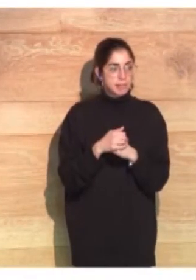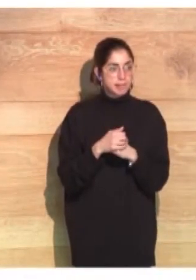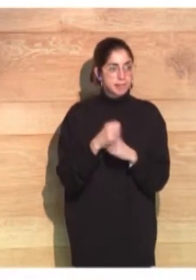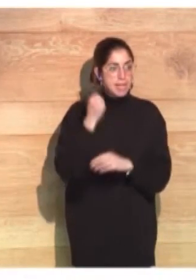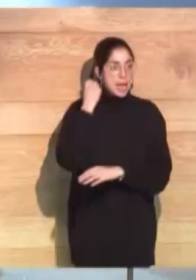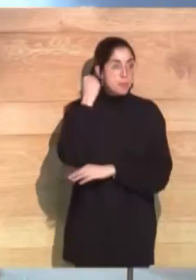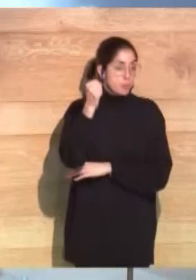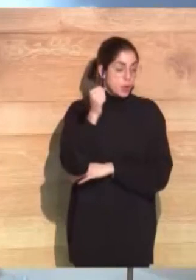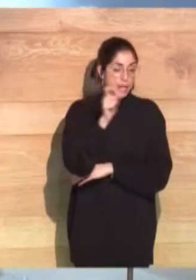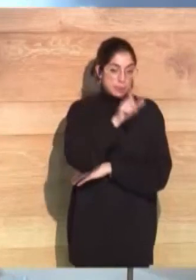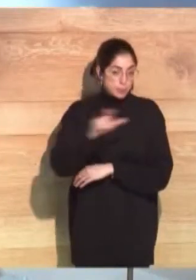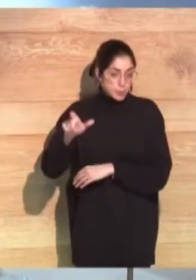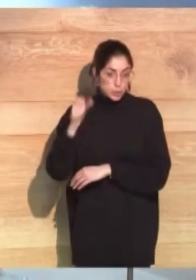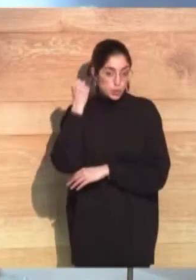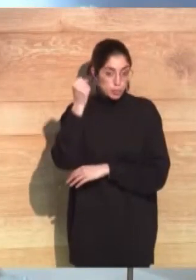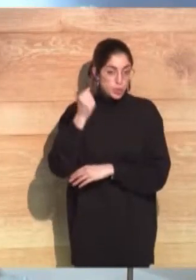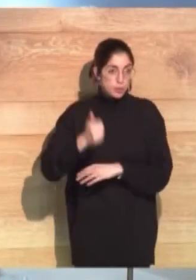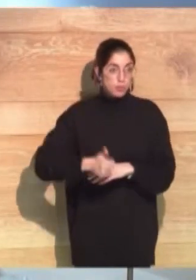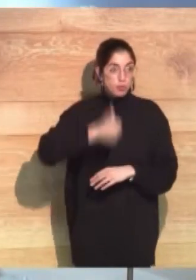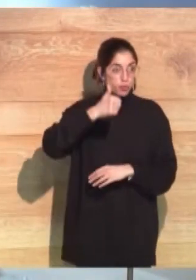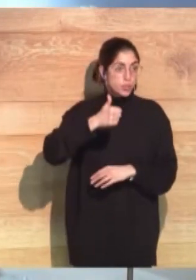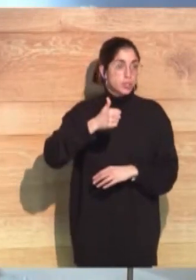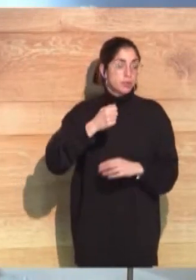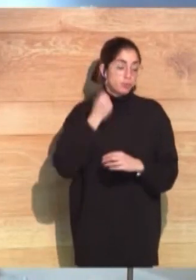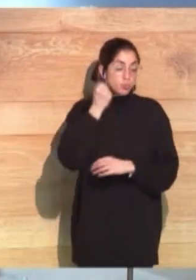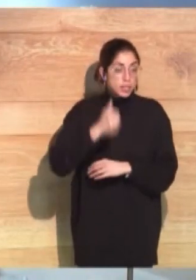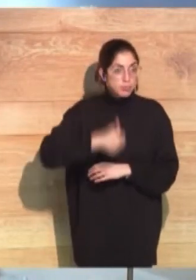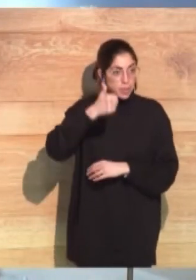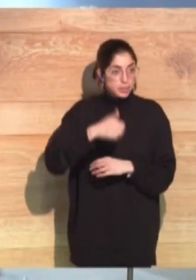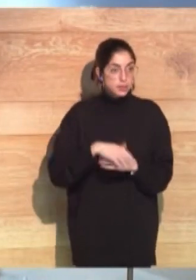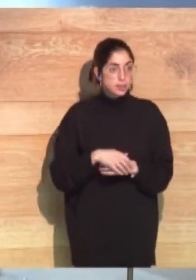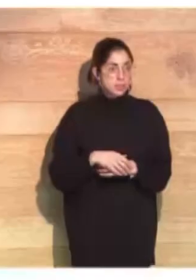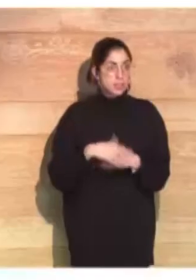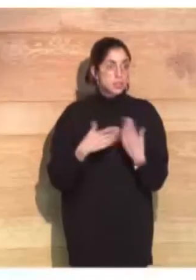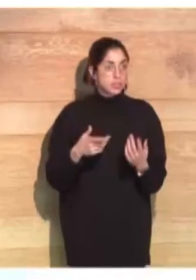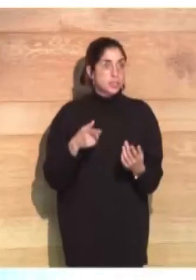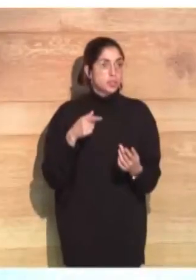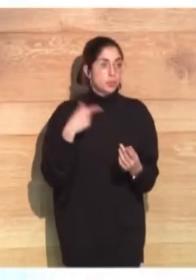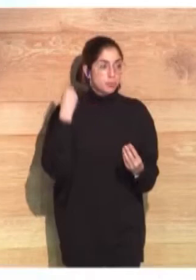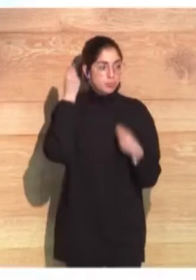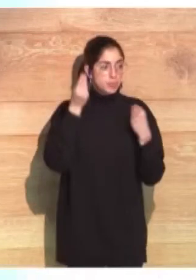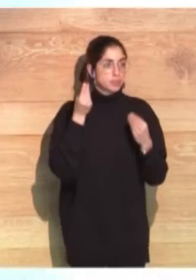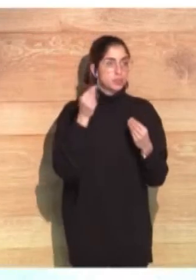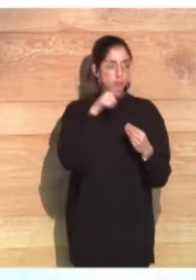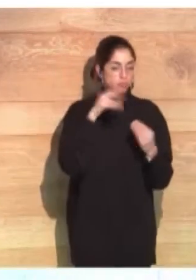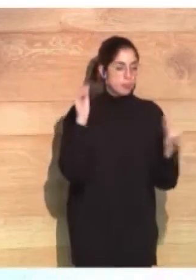poder de las personas es cada vez más fuerte. Y en ese sentido, estoy de acuerdo con usted.